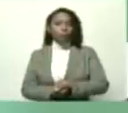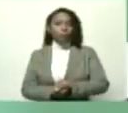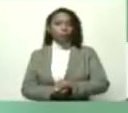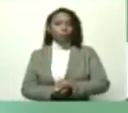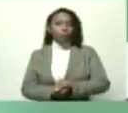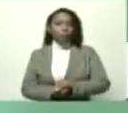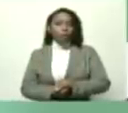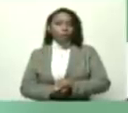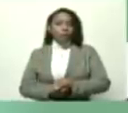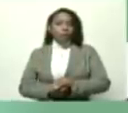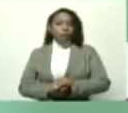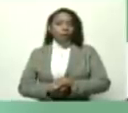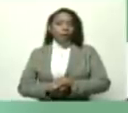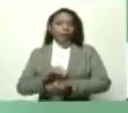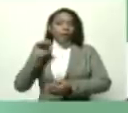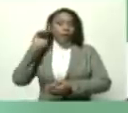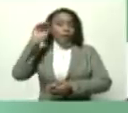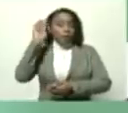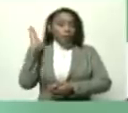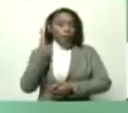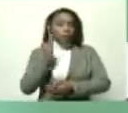a lo que viene,